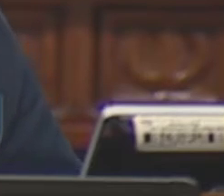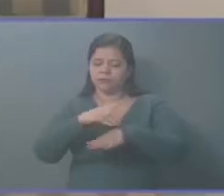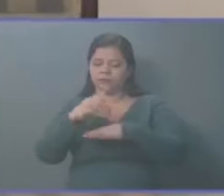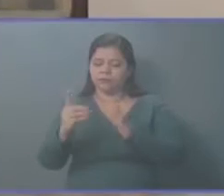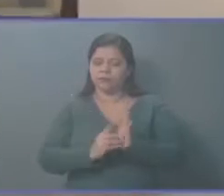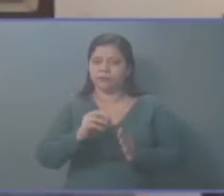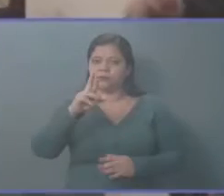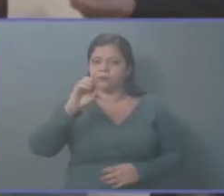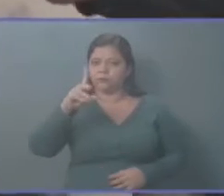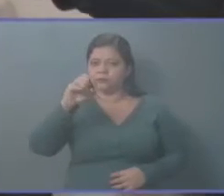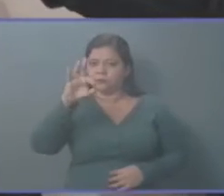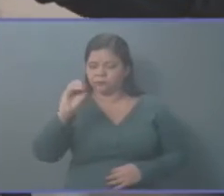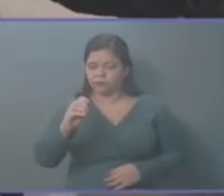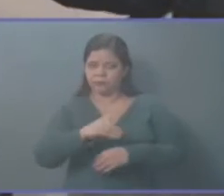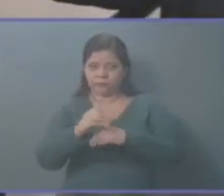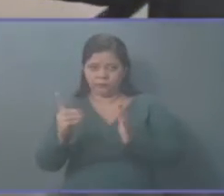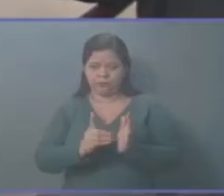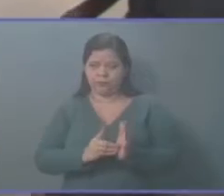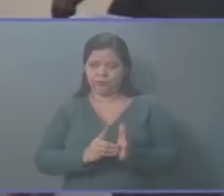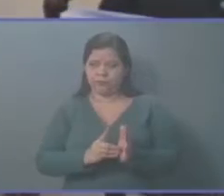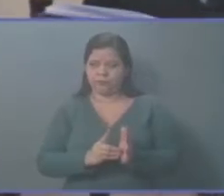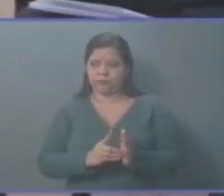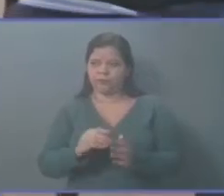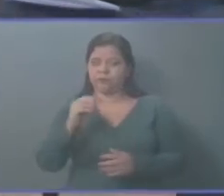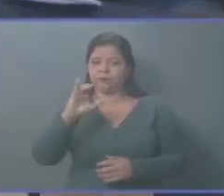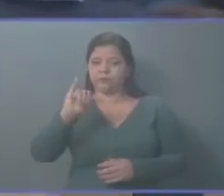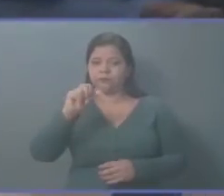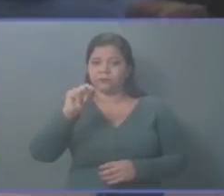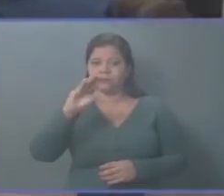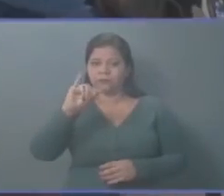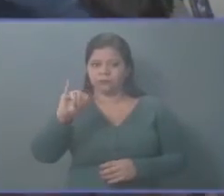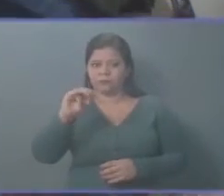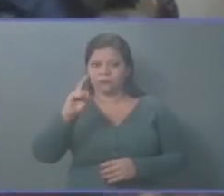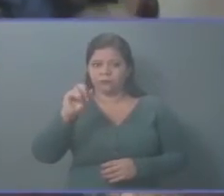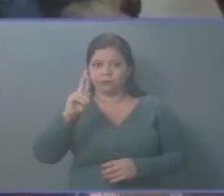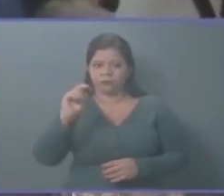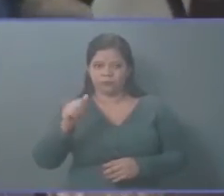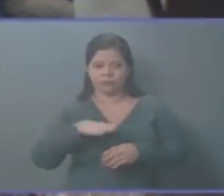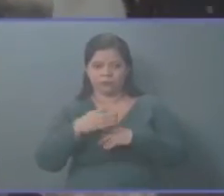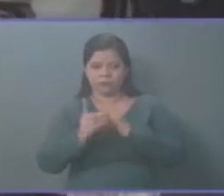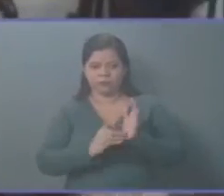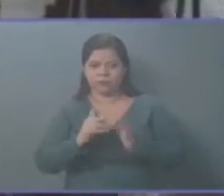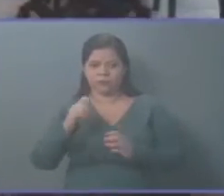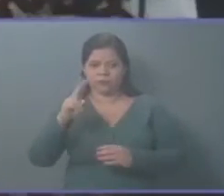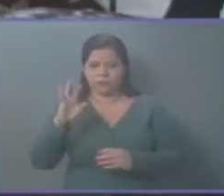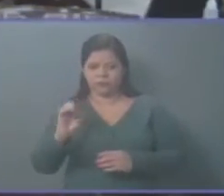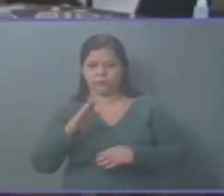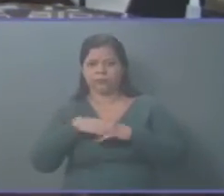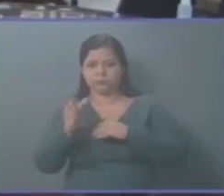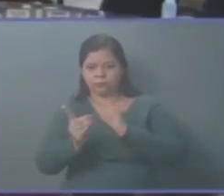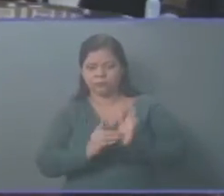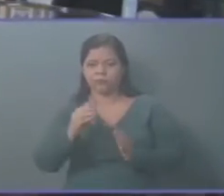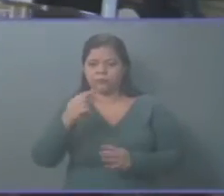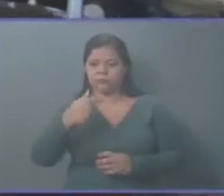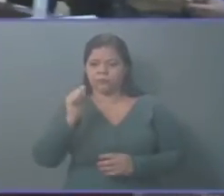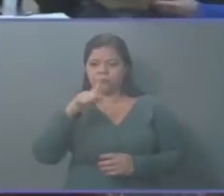la petición de recursos y se aprobara de forma inmediata. Sin embargo, allanar el camino no fue fácil, ya que se cuestionaba por parte de los